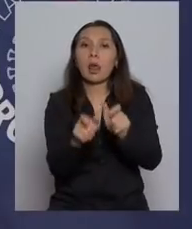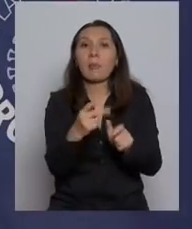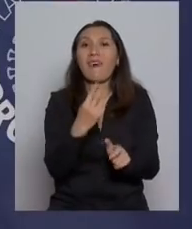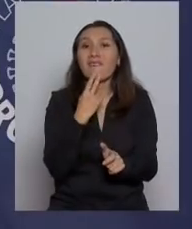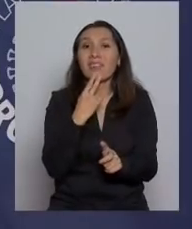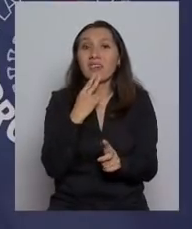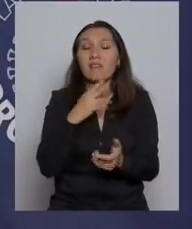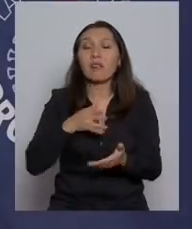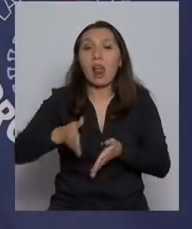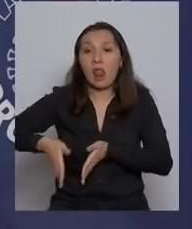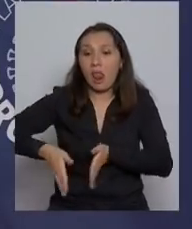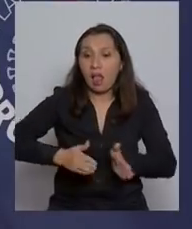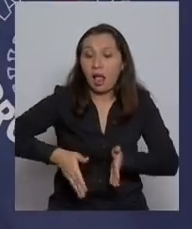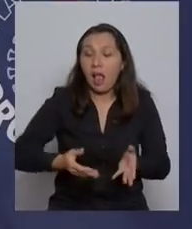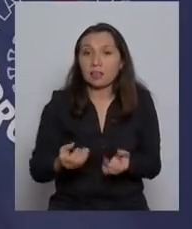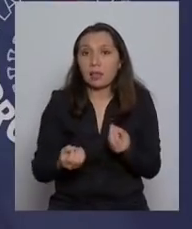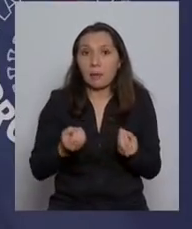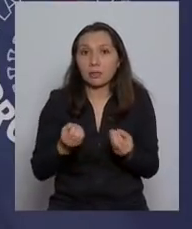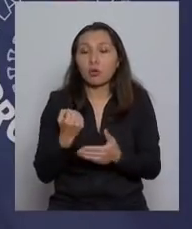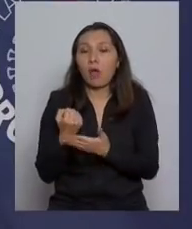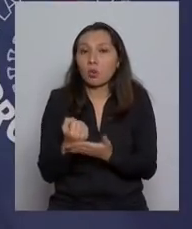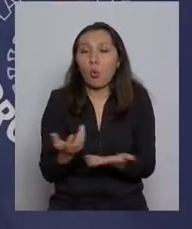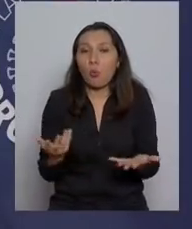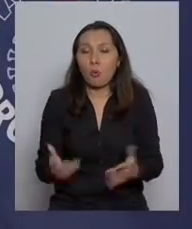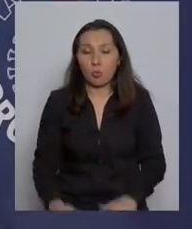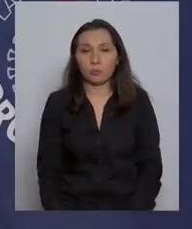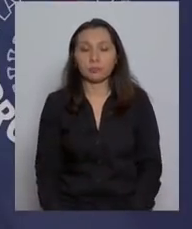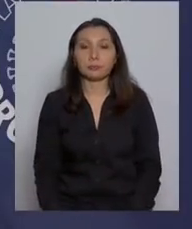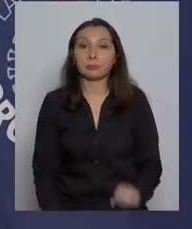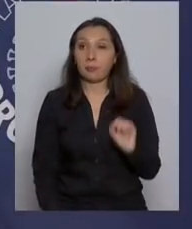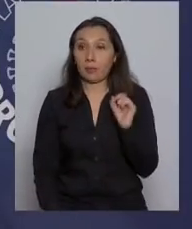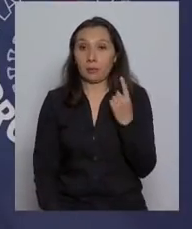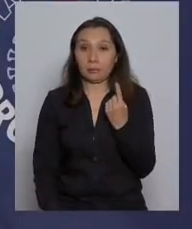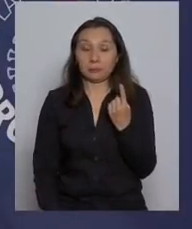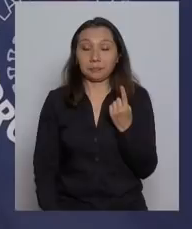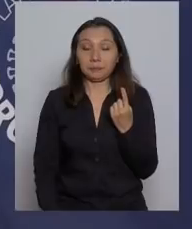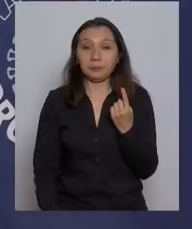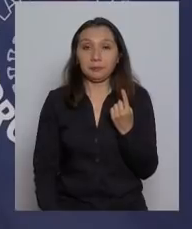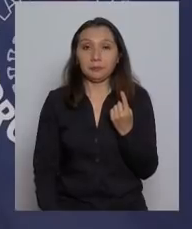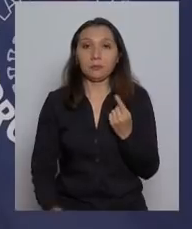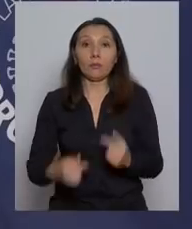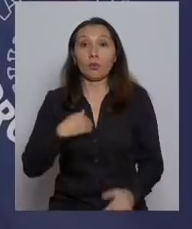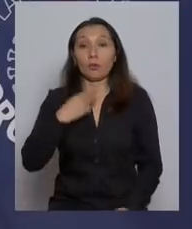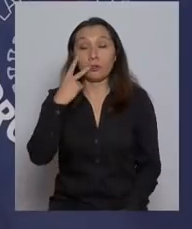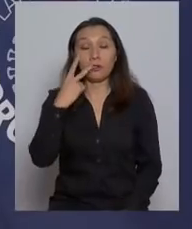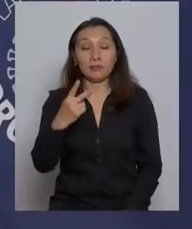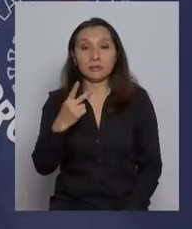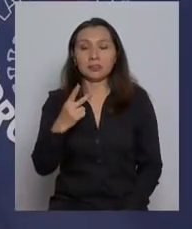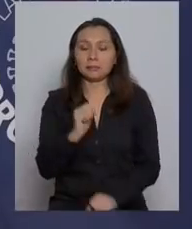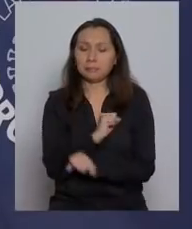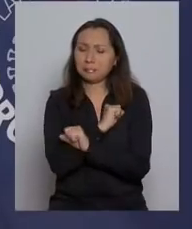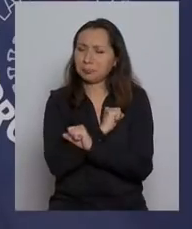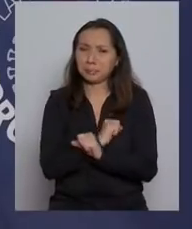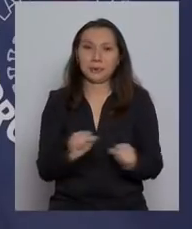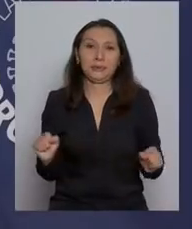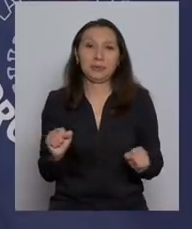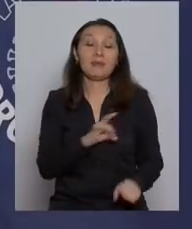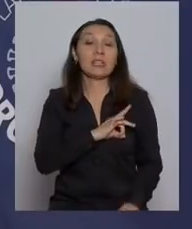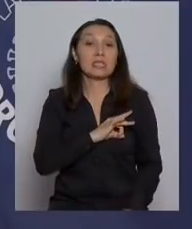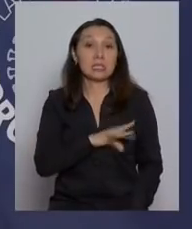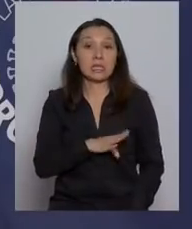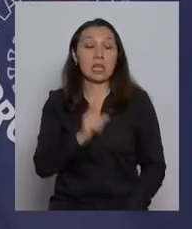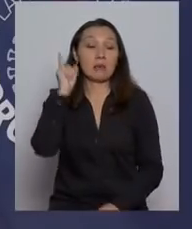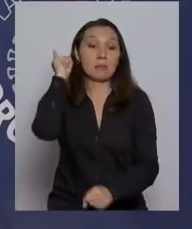que viven en situación de calle. En lo primero, yo veo prácticamente imposible que en Chile